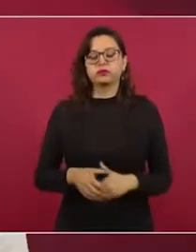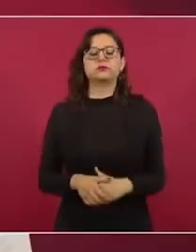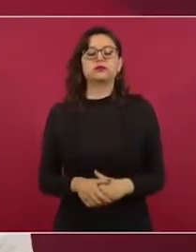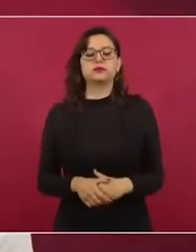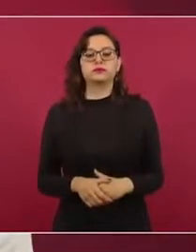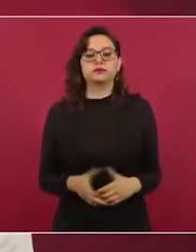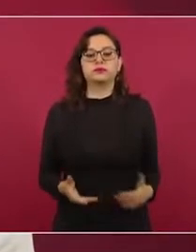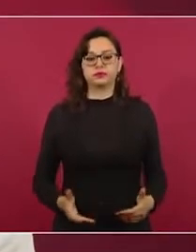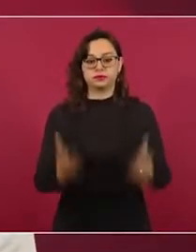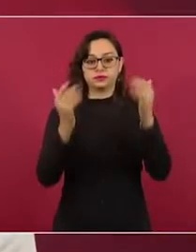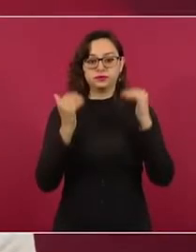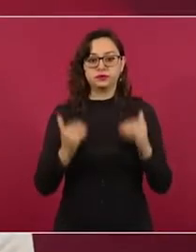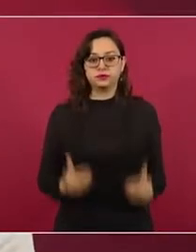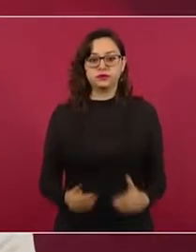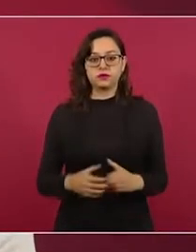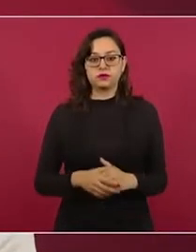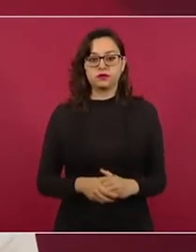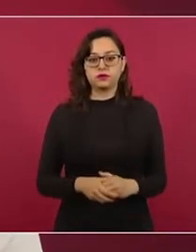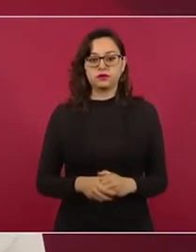Siguiente, por favor.